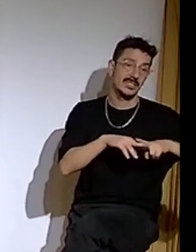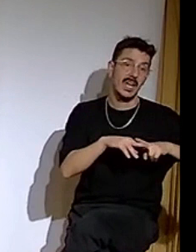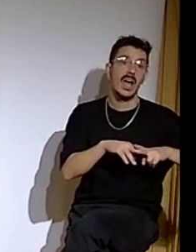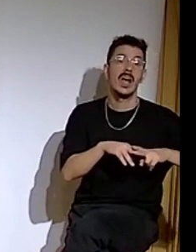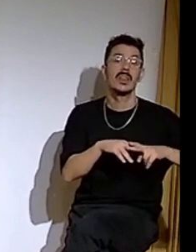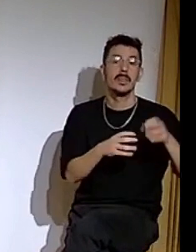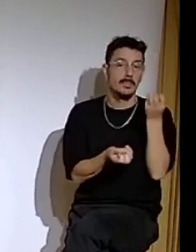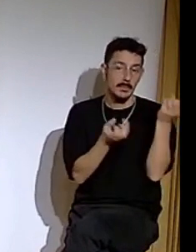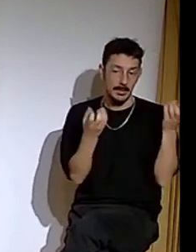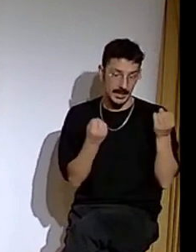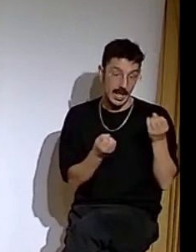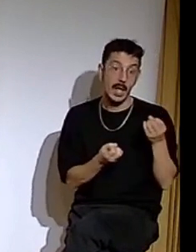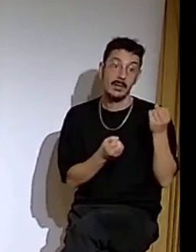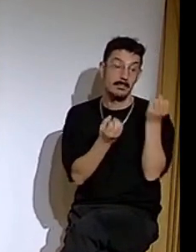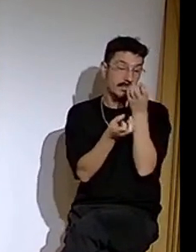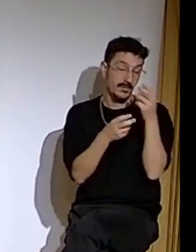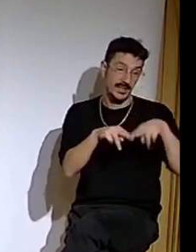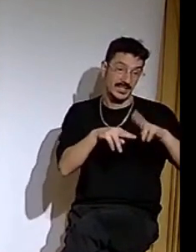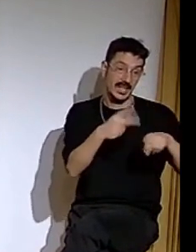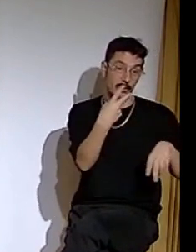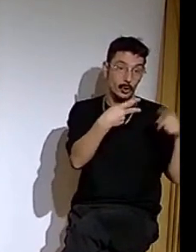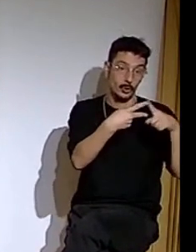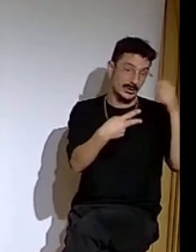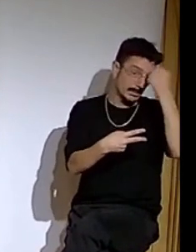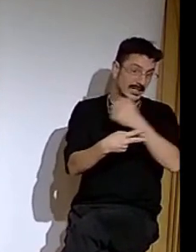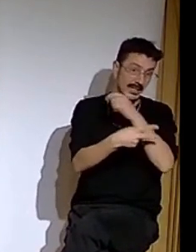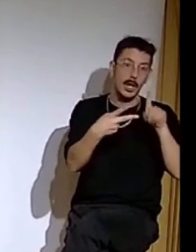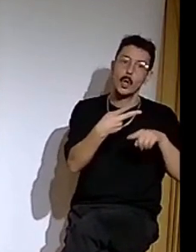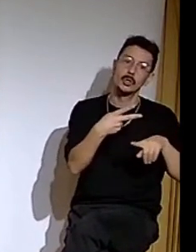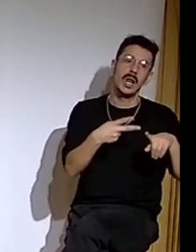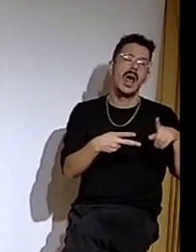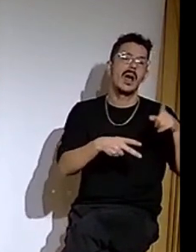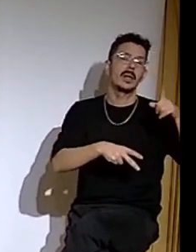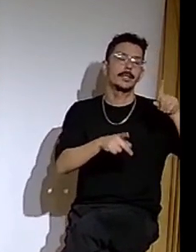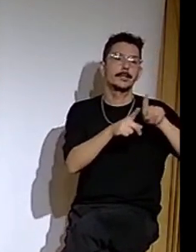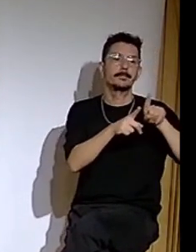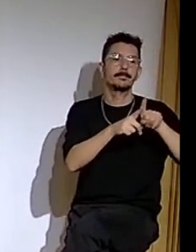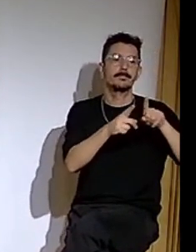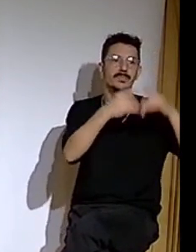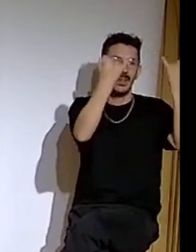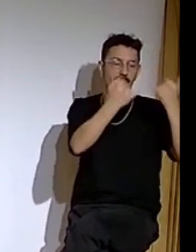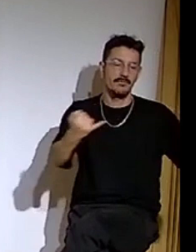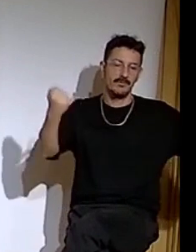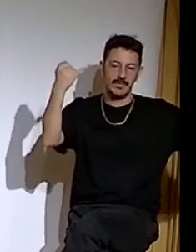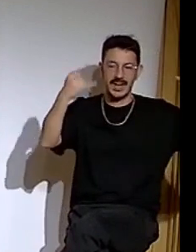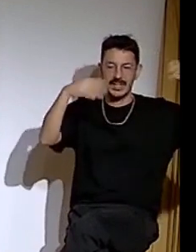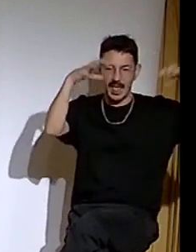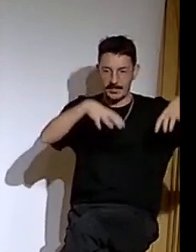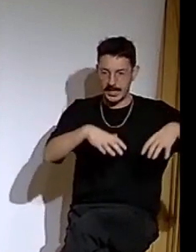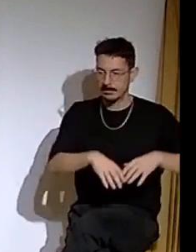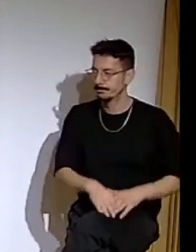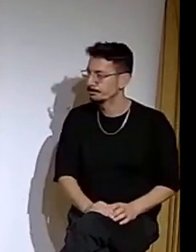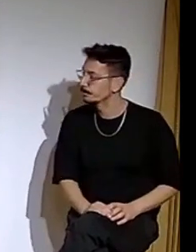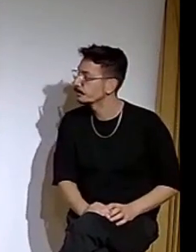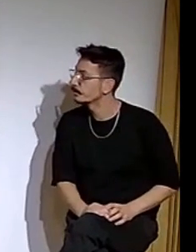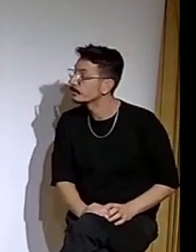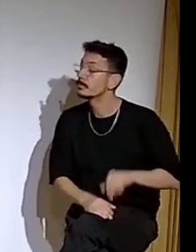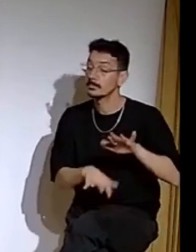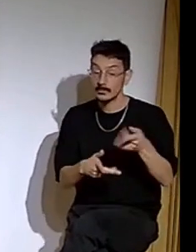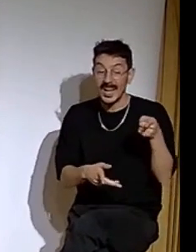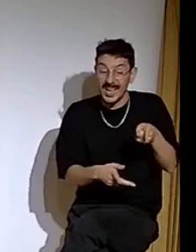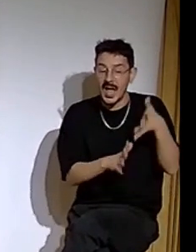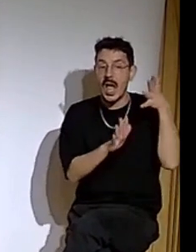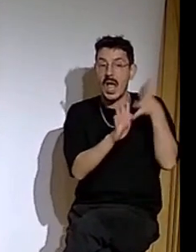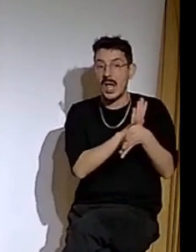otra en la feria de abril no y por ejemplo el salmorejo hablábamos no de esta reapropiación y resignificación de las tradiciones